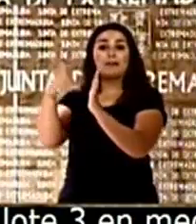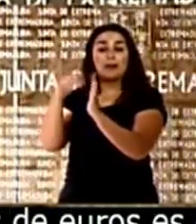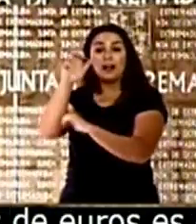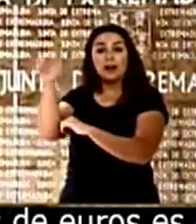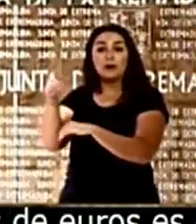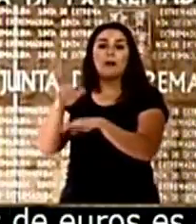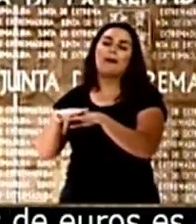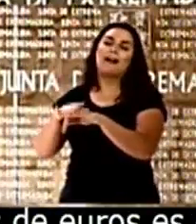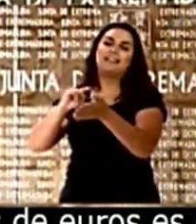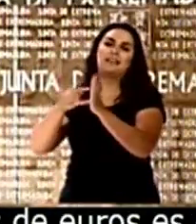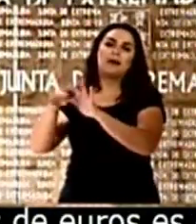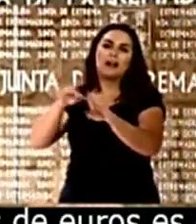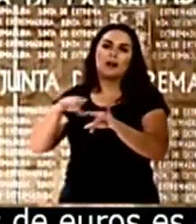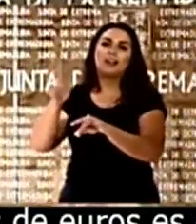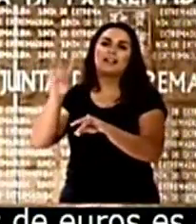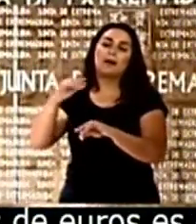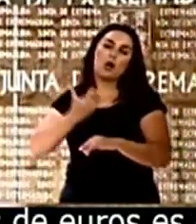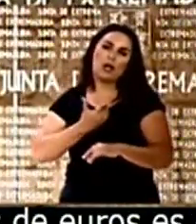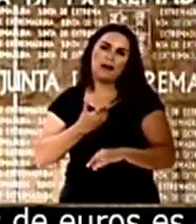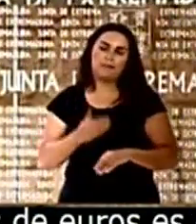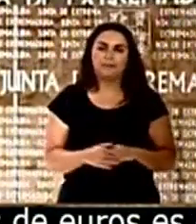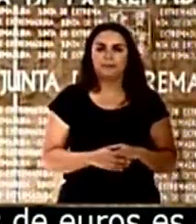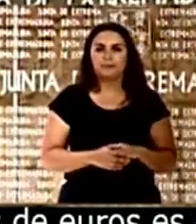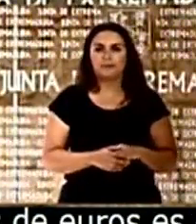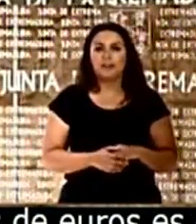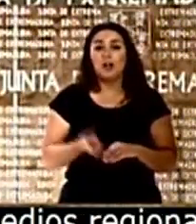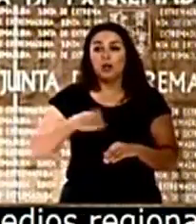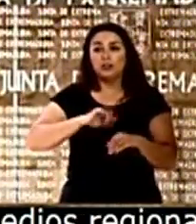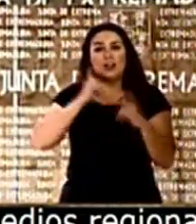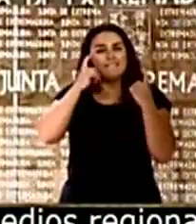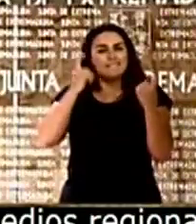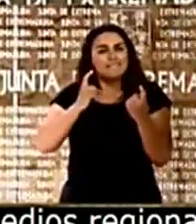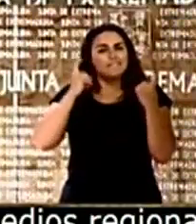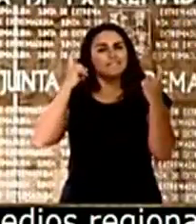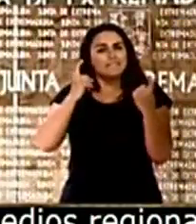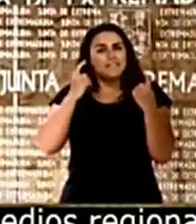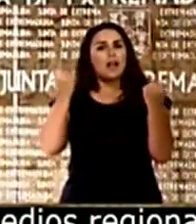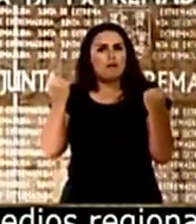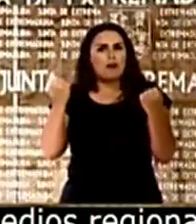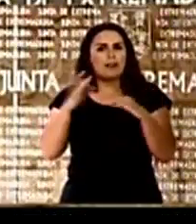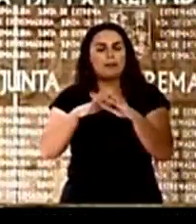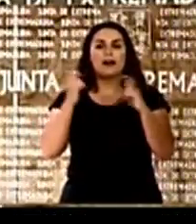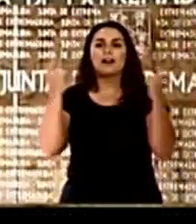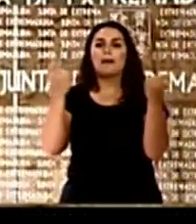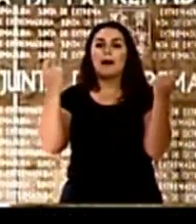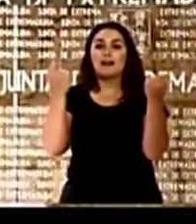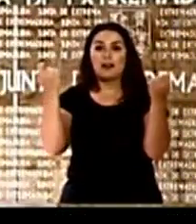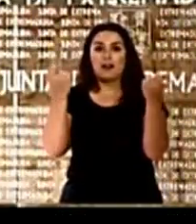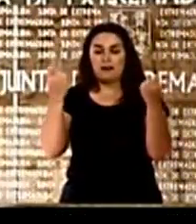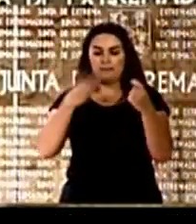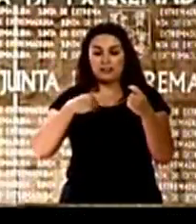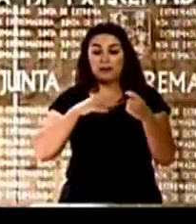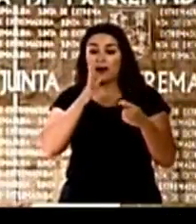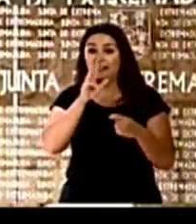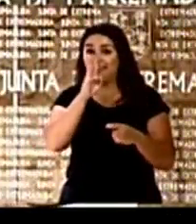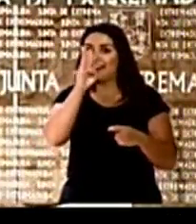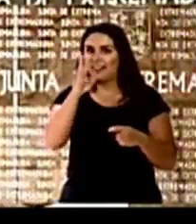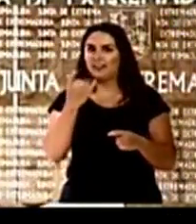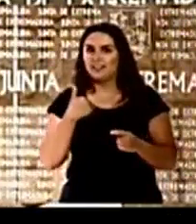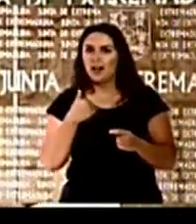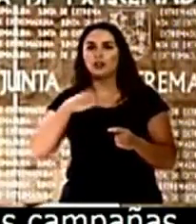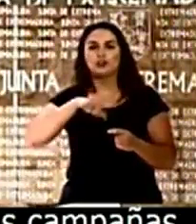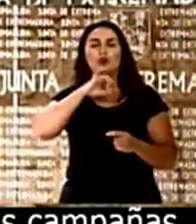medios regionales y medios locales. Venimos haciendo un esfuerzo importante en esas campañas publicitarias y en este tercer año